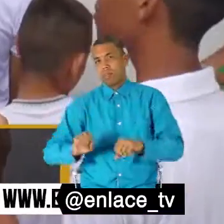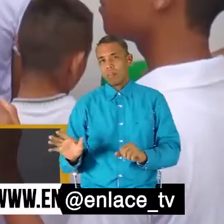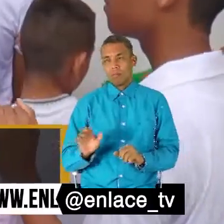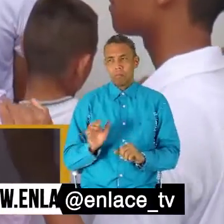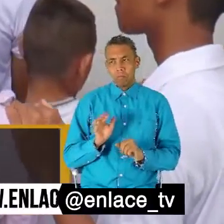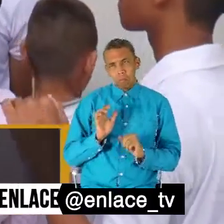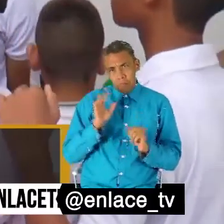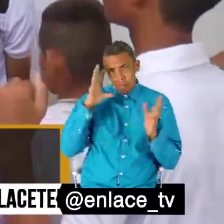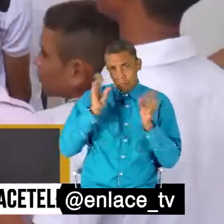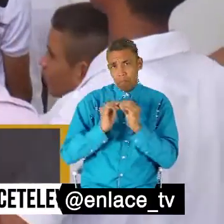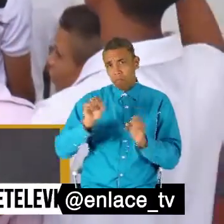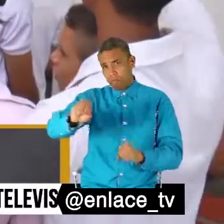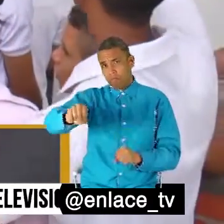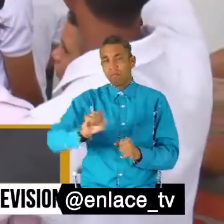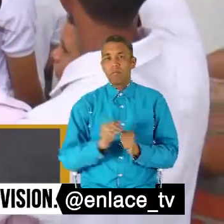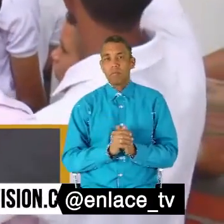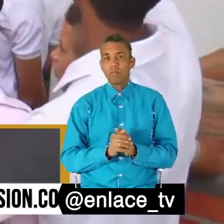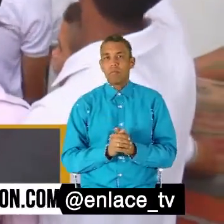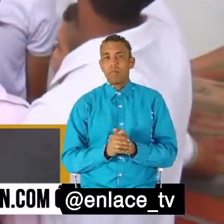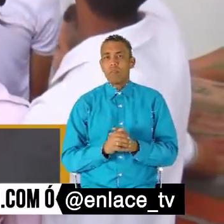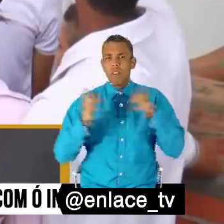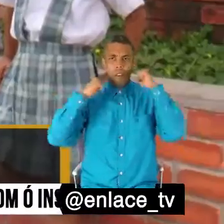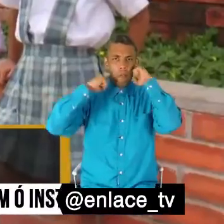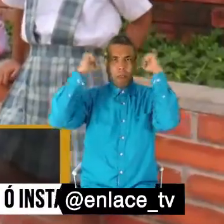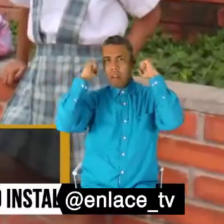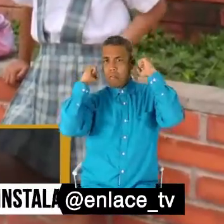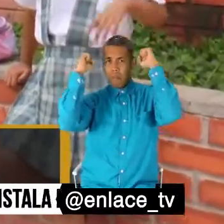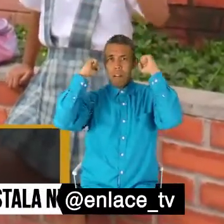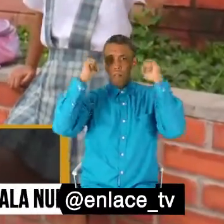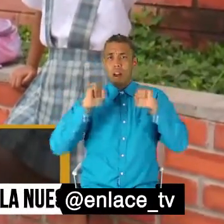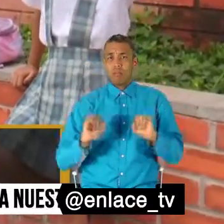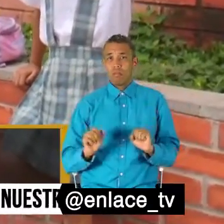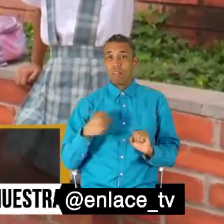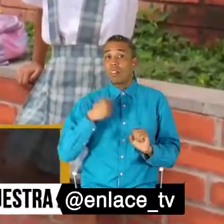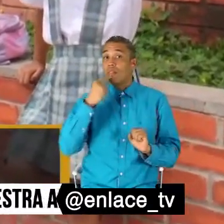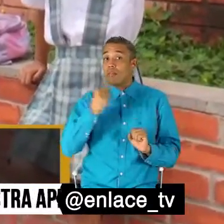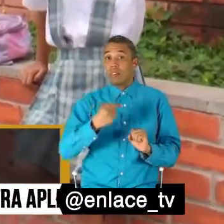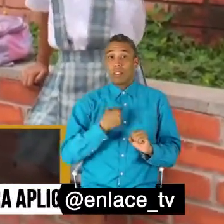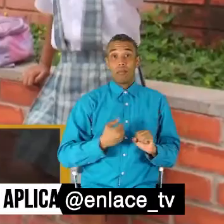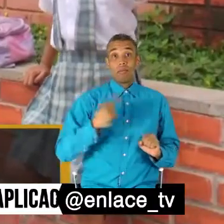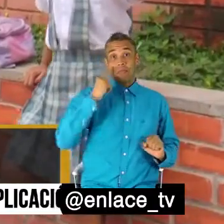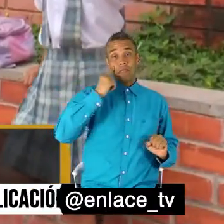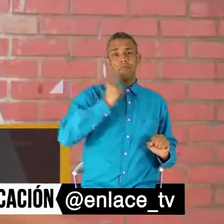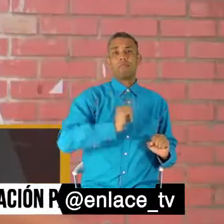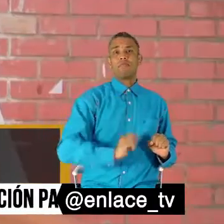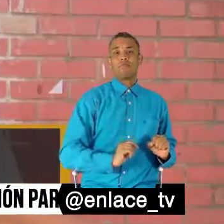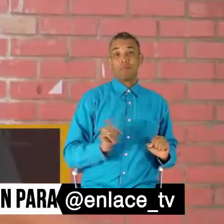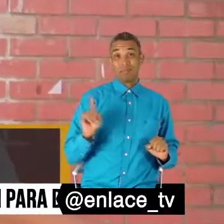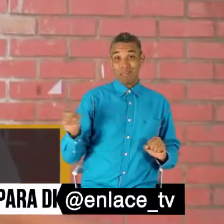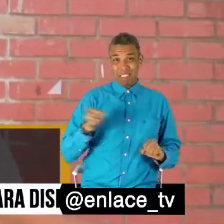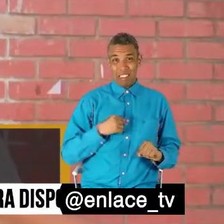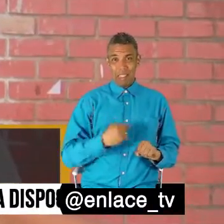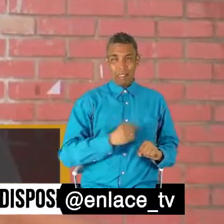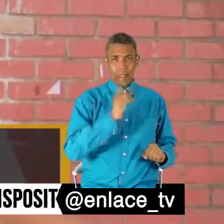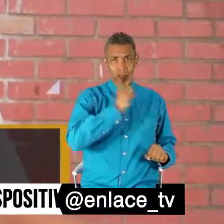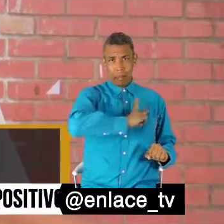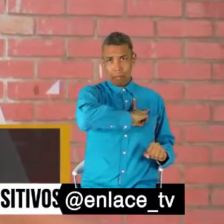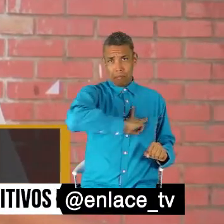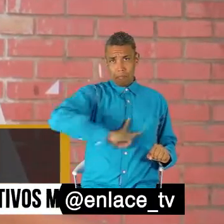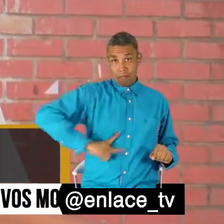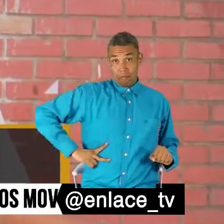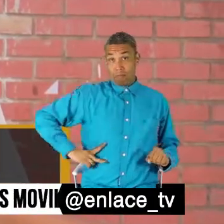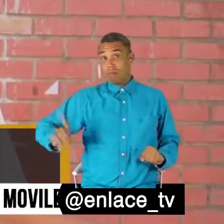de actividades transcurrió sin ningún inconveniente al interior de la institución educativa. Bueno, mis compañeros sostuvieron bien el